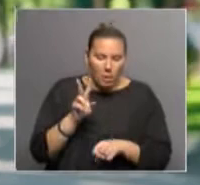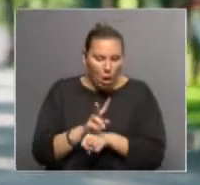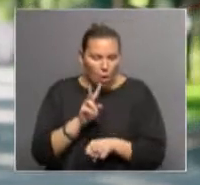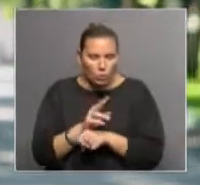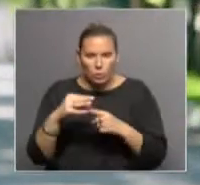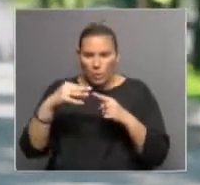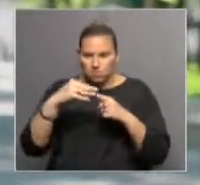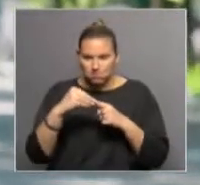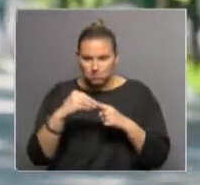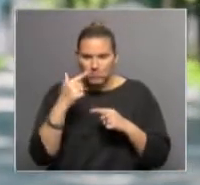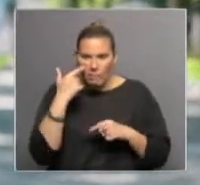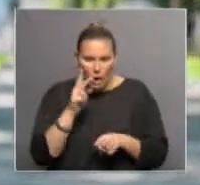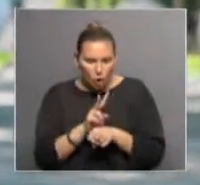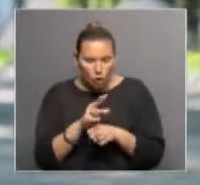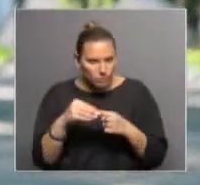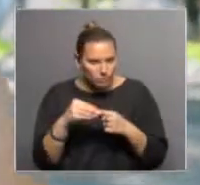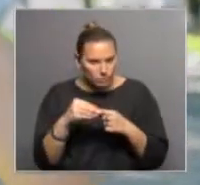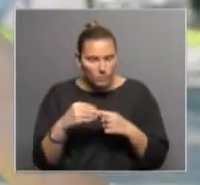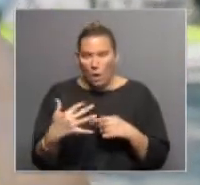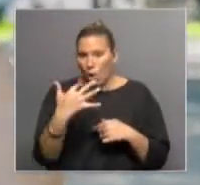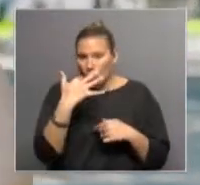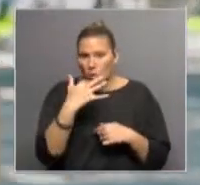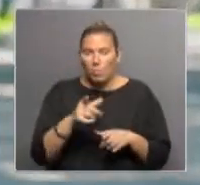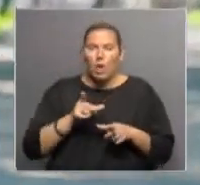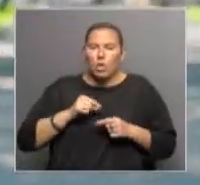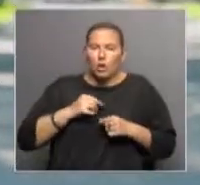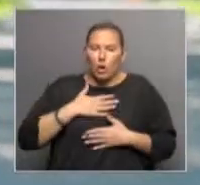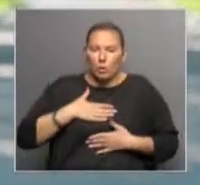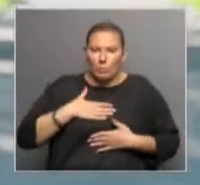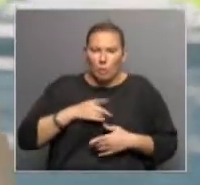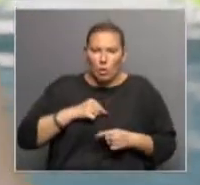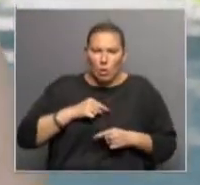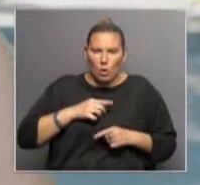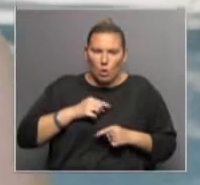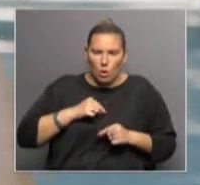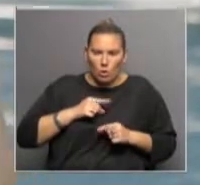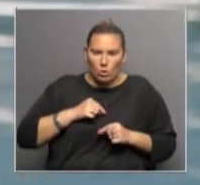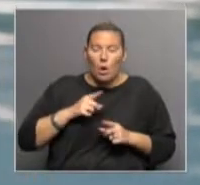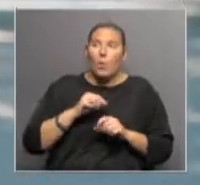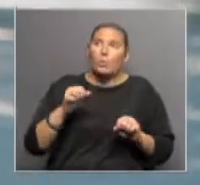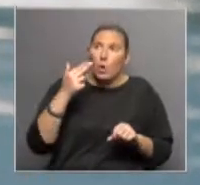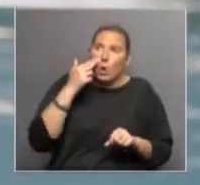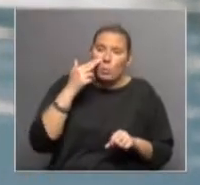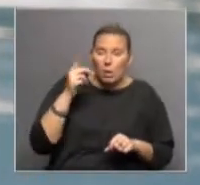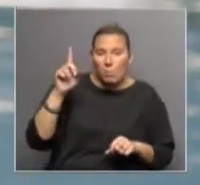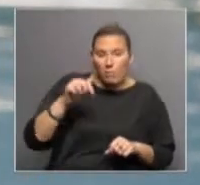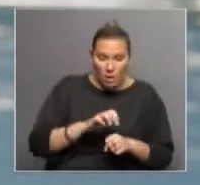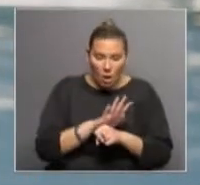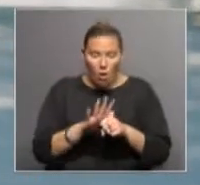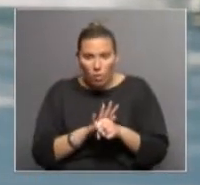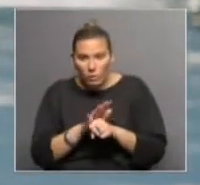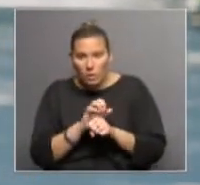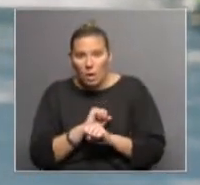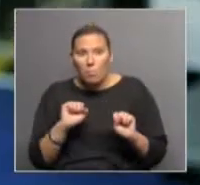saturómetro de oxígeno. Puede tener dolor en el pecho. Una de las repercusiones que pueda generar el COVID es